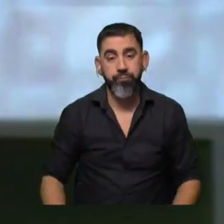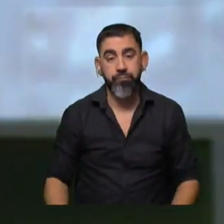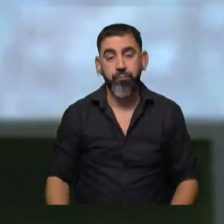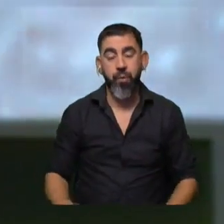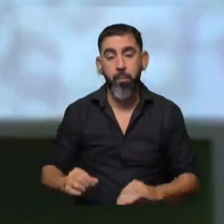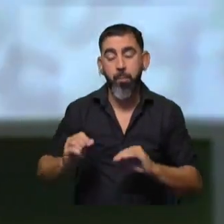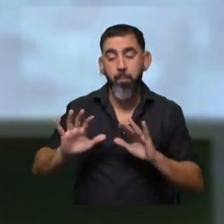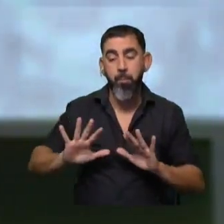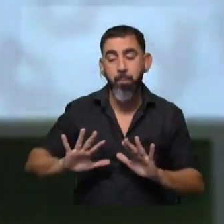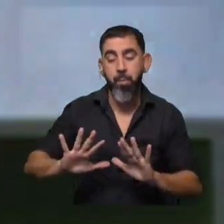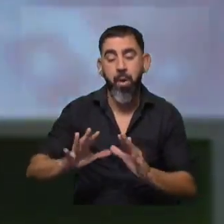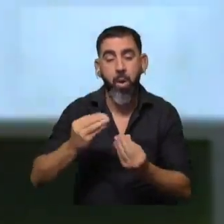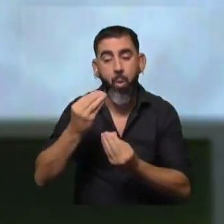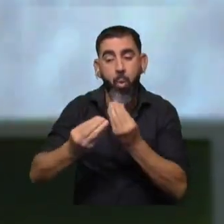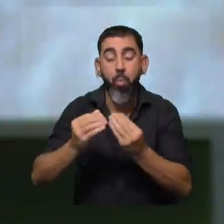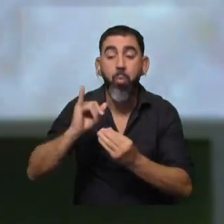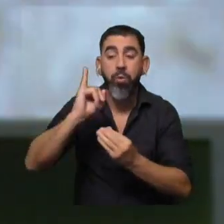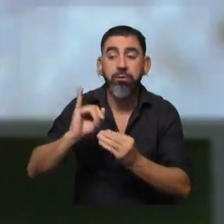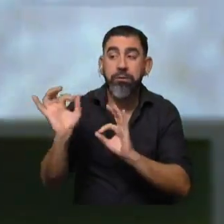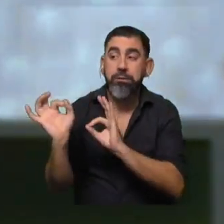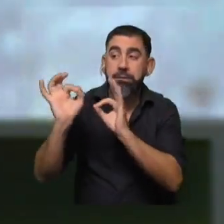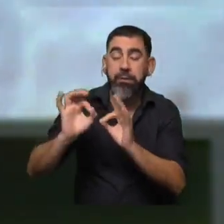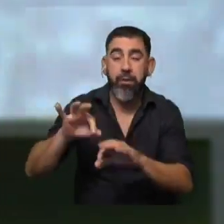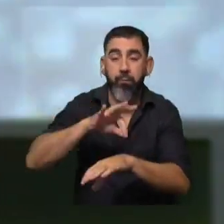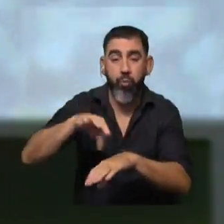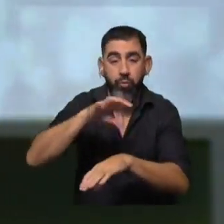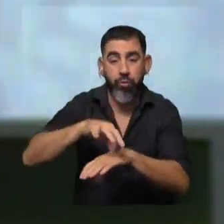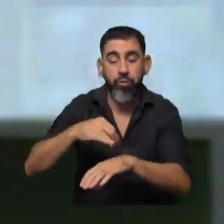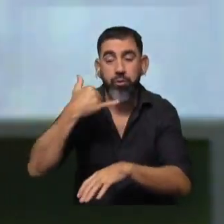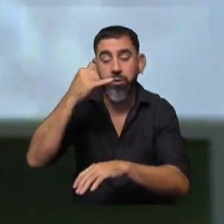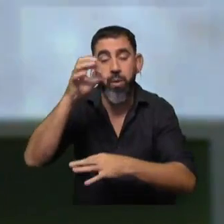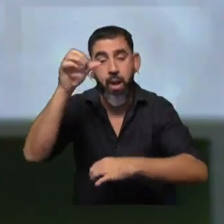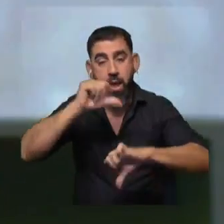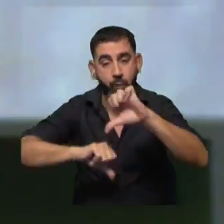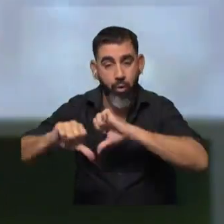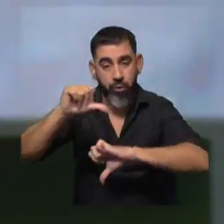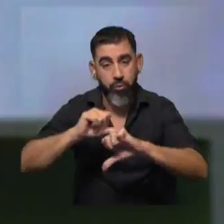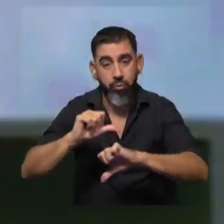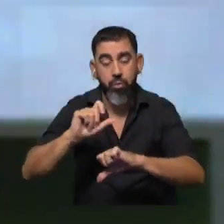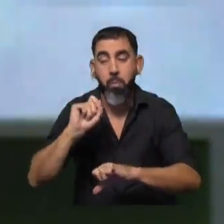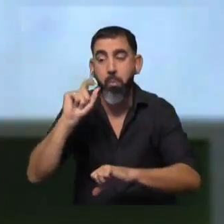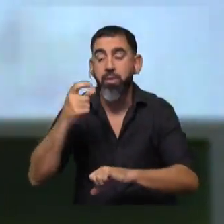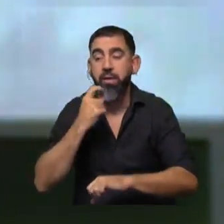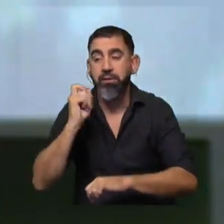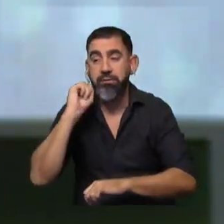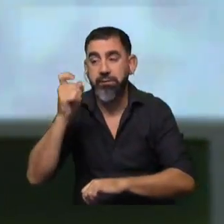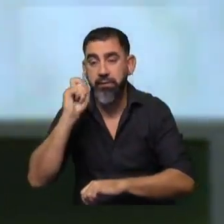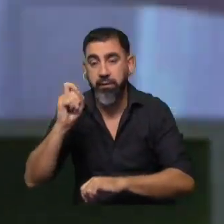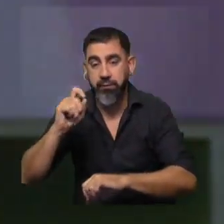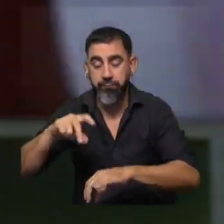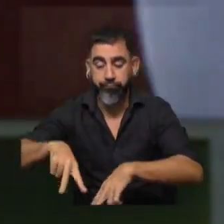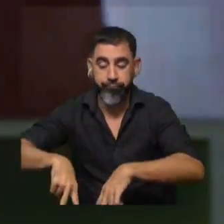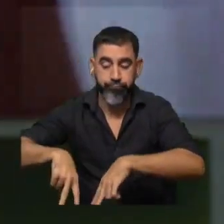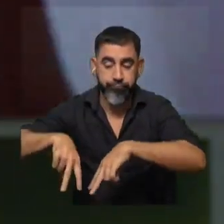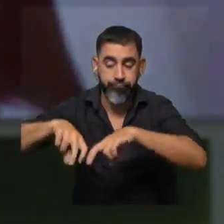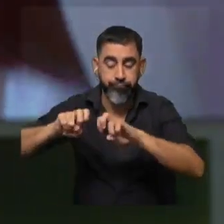el circuito de cómo iba a ser la movida. Llamada por teléfono al laboratorio, mandan la sangre, se realizan los test